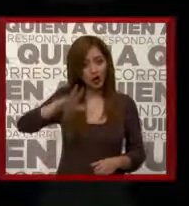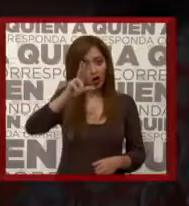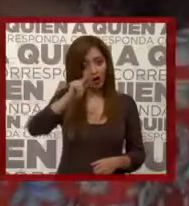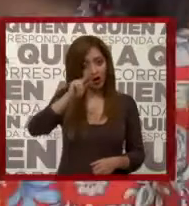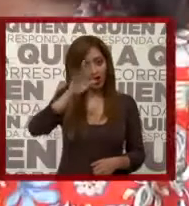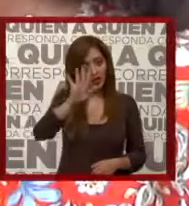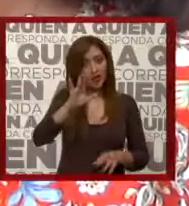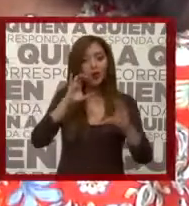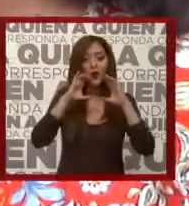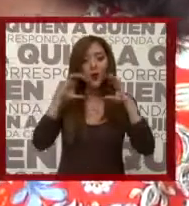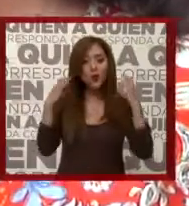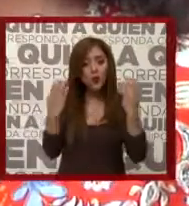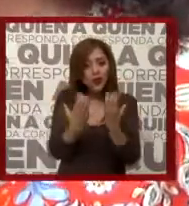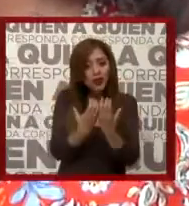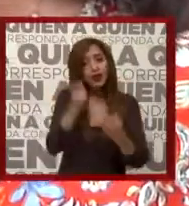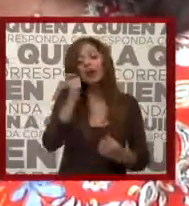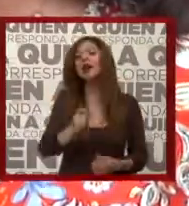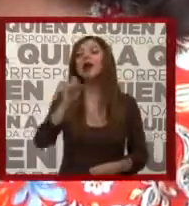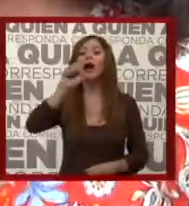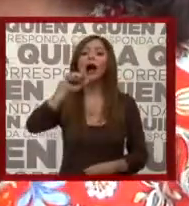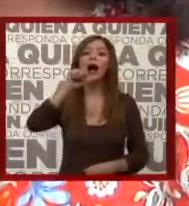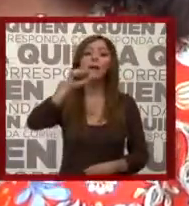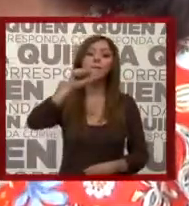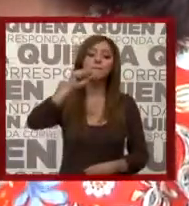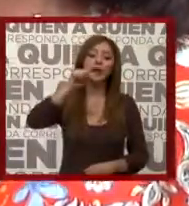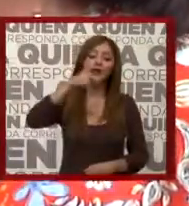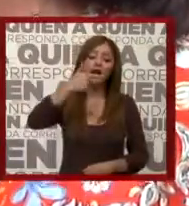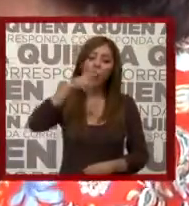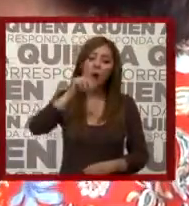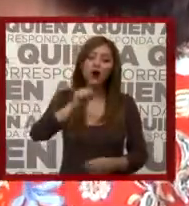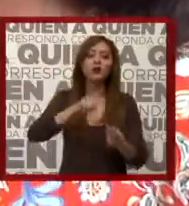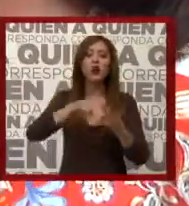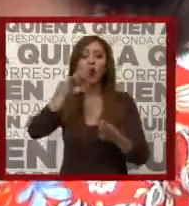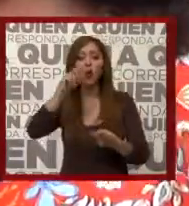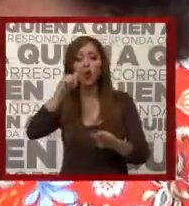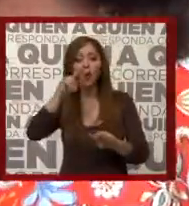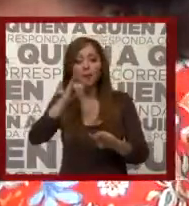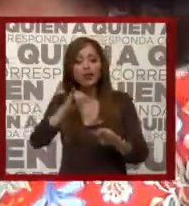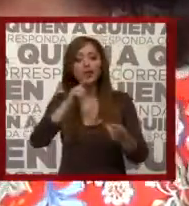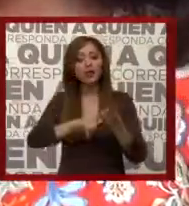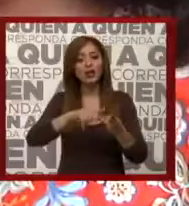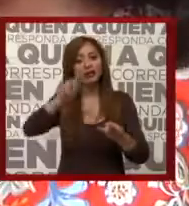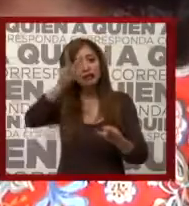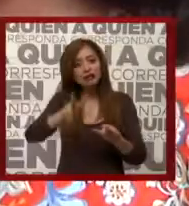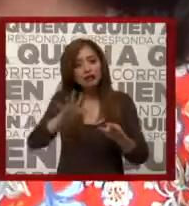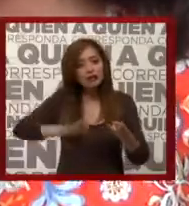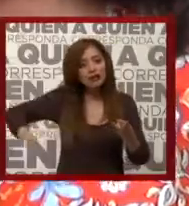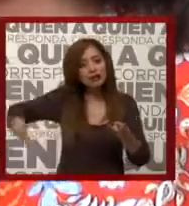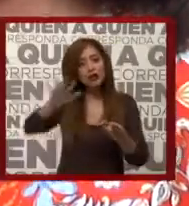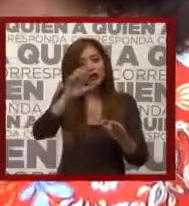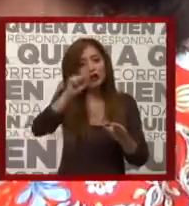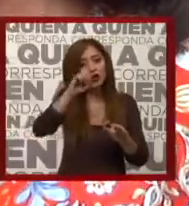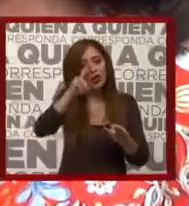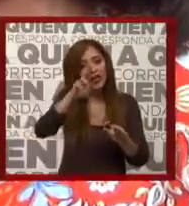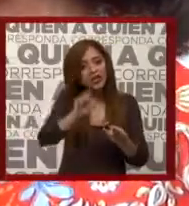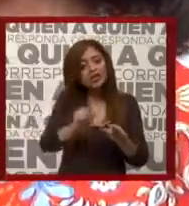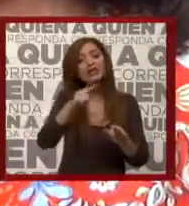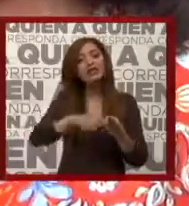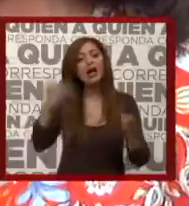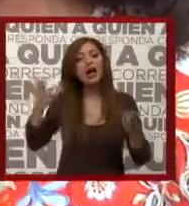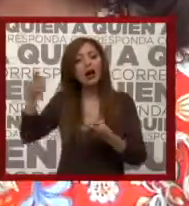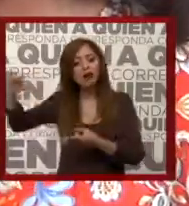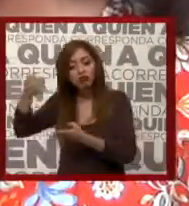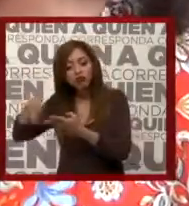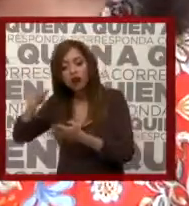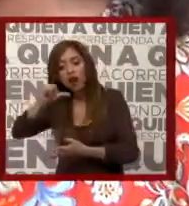yo, tenemos zona Mazagua, zona Otomí, pero también tenemos el Gran Valle de Solís que se dedica a la agricultura